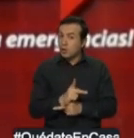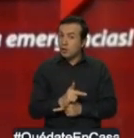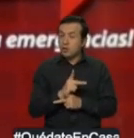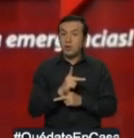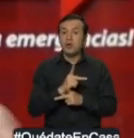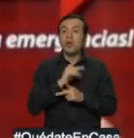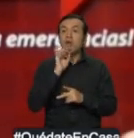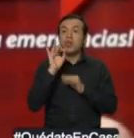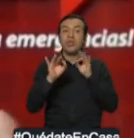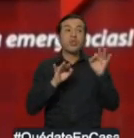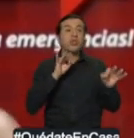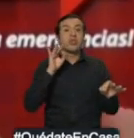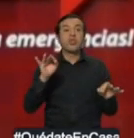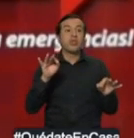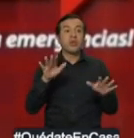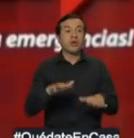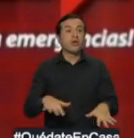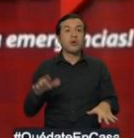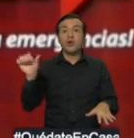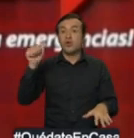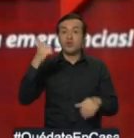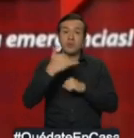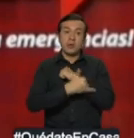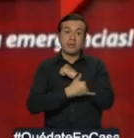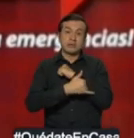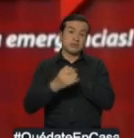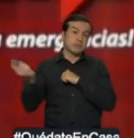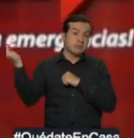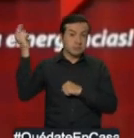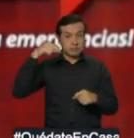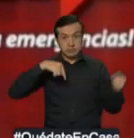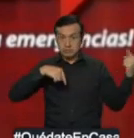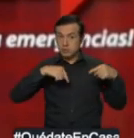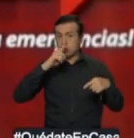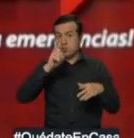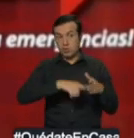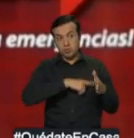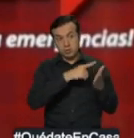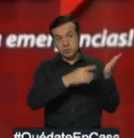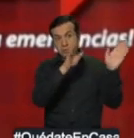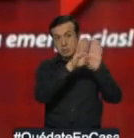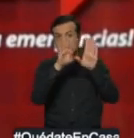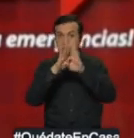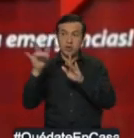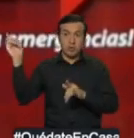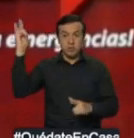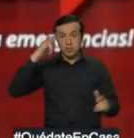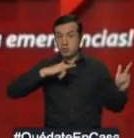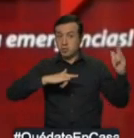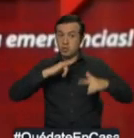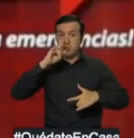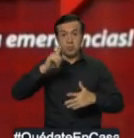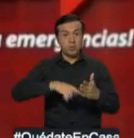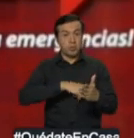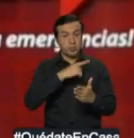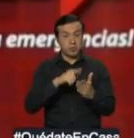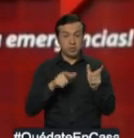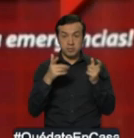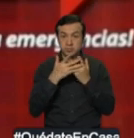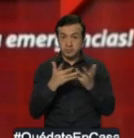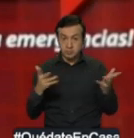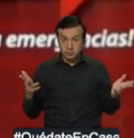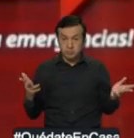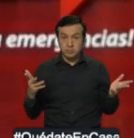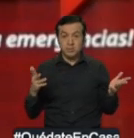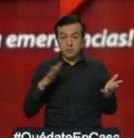contagios externos los contagios importados por eso siguen cerradas las fronteras siguen cerrados los vuelos no se permite la circulación de pasajeros